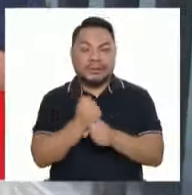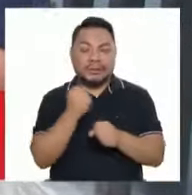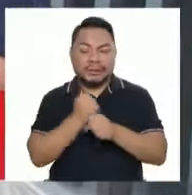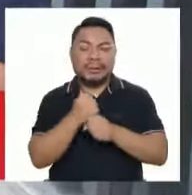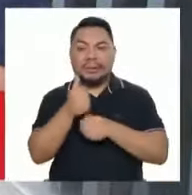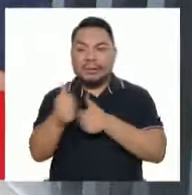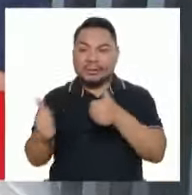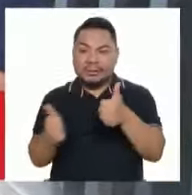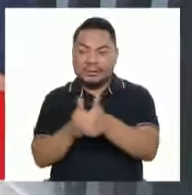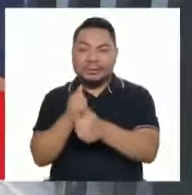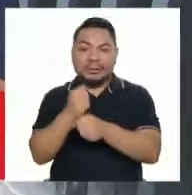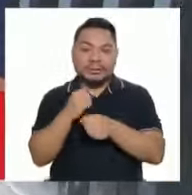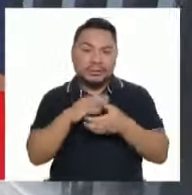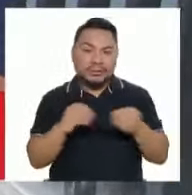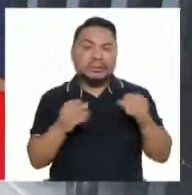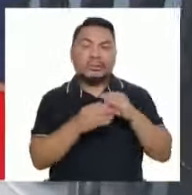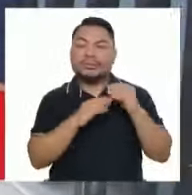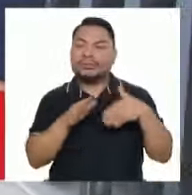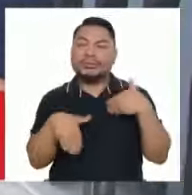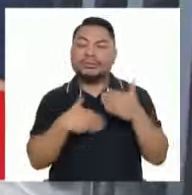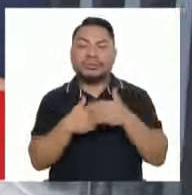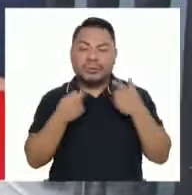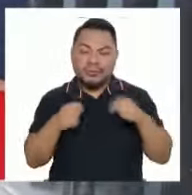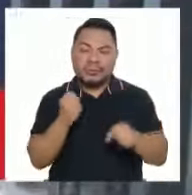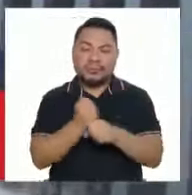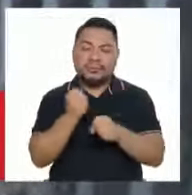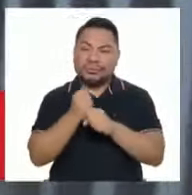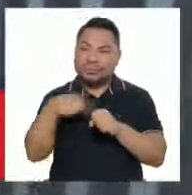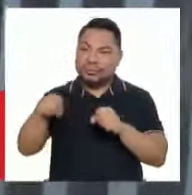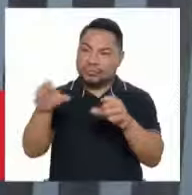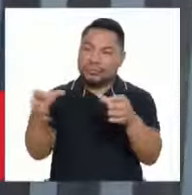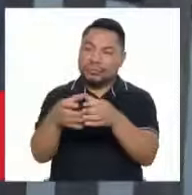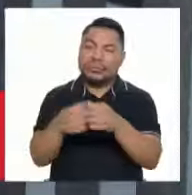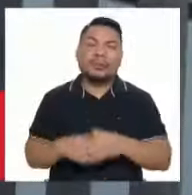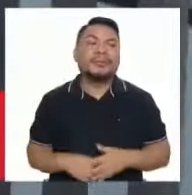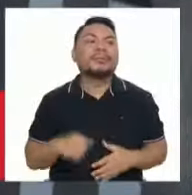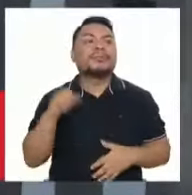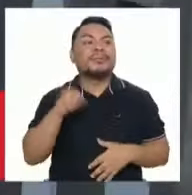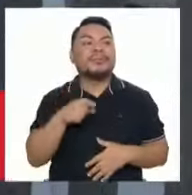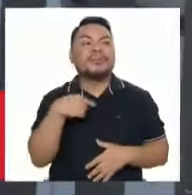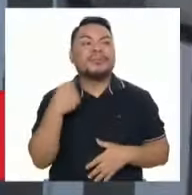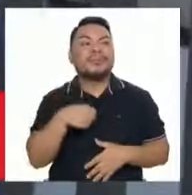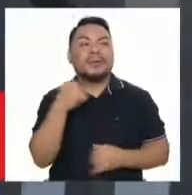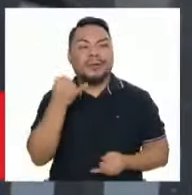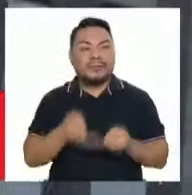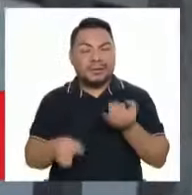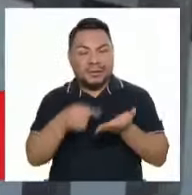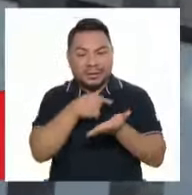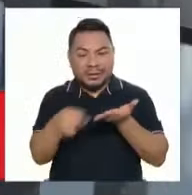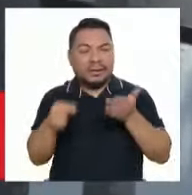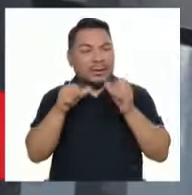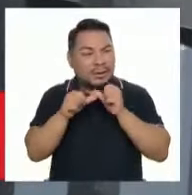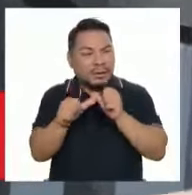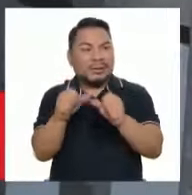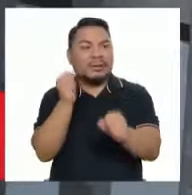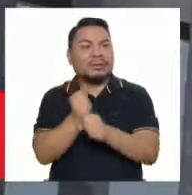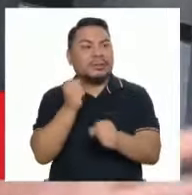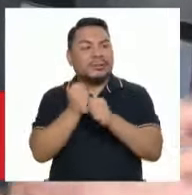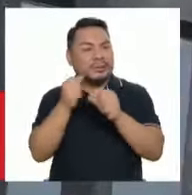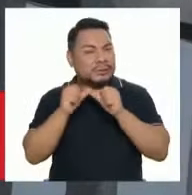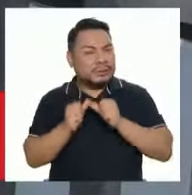que hay detrás de ha sido también un arduo esfuerzo de todos ustedes. Sí, nos paramos. Hay fines de semana que tenemos que seguir